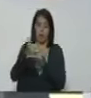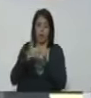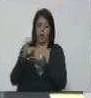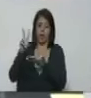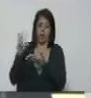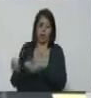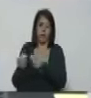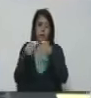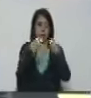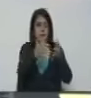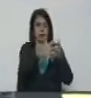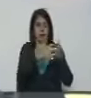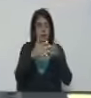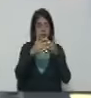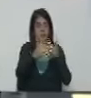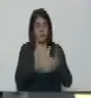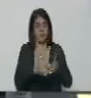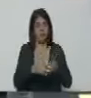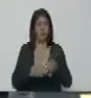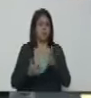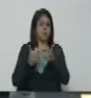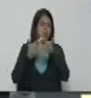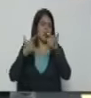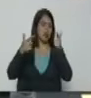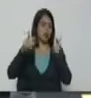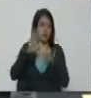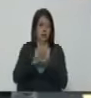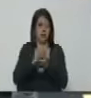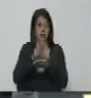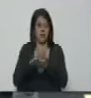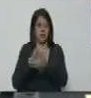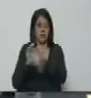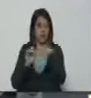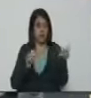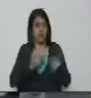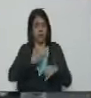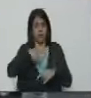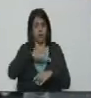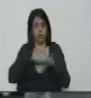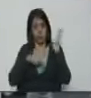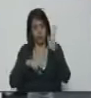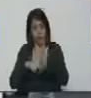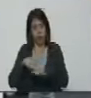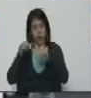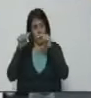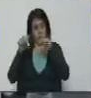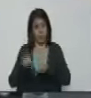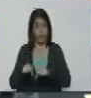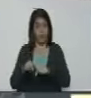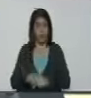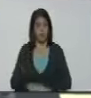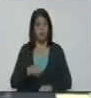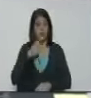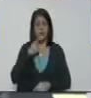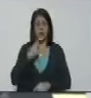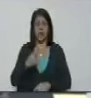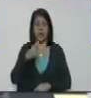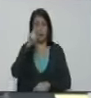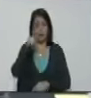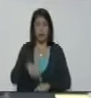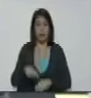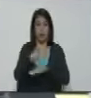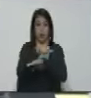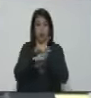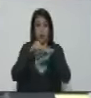a ellos. Y andan sueltos por allí. Nosotros venimos acá a decirle también